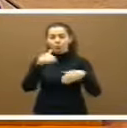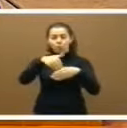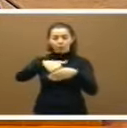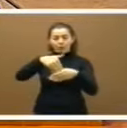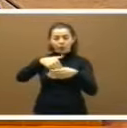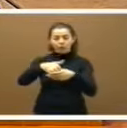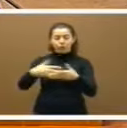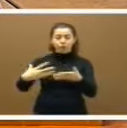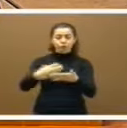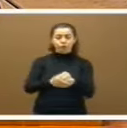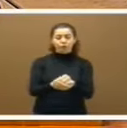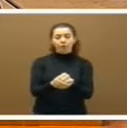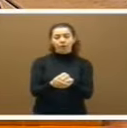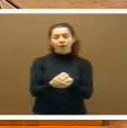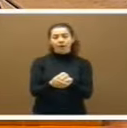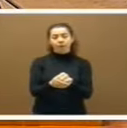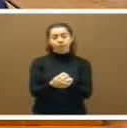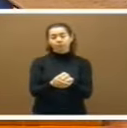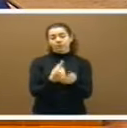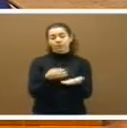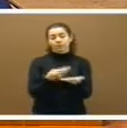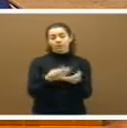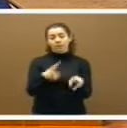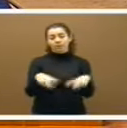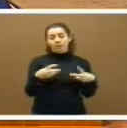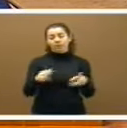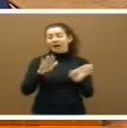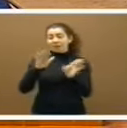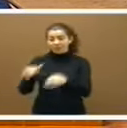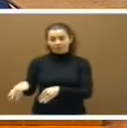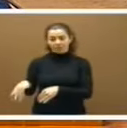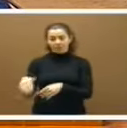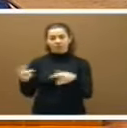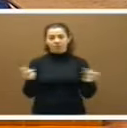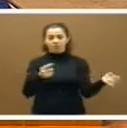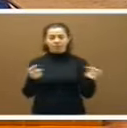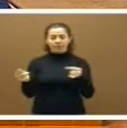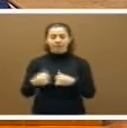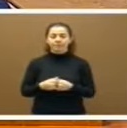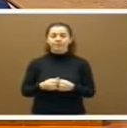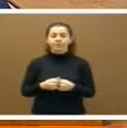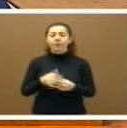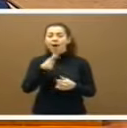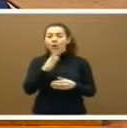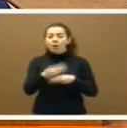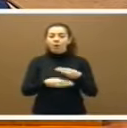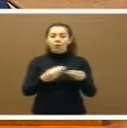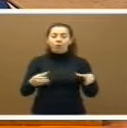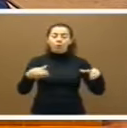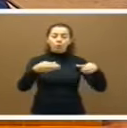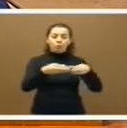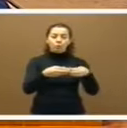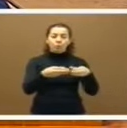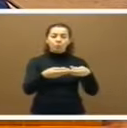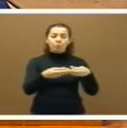todas y cada una de las enmiendas las producimos al final de los debates. A continuación, pasamos a debatir la enmienda conjunta del Grupo Parlamentario